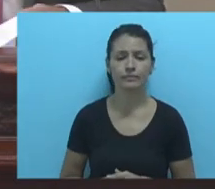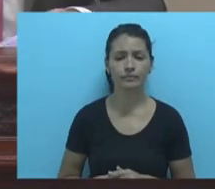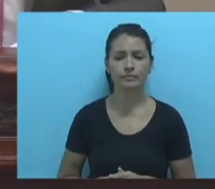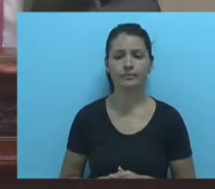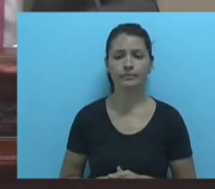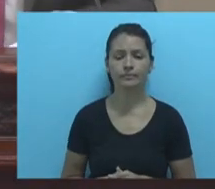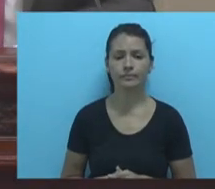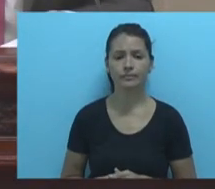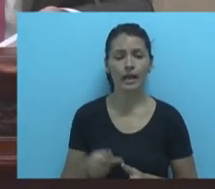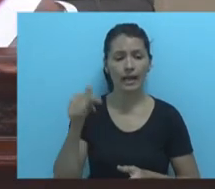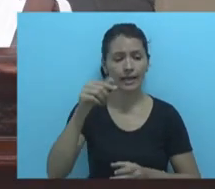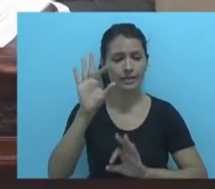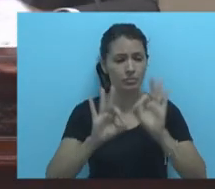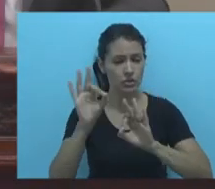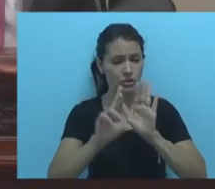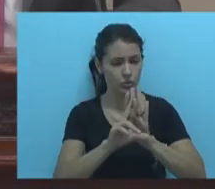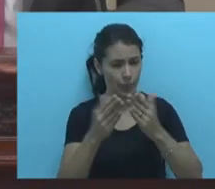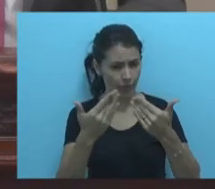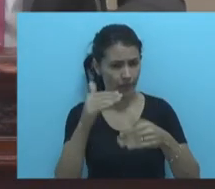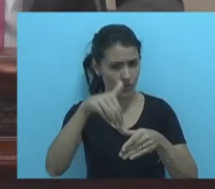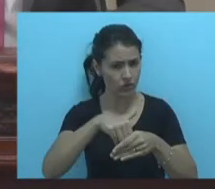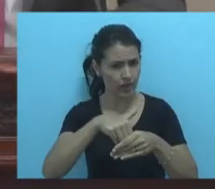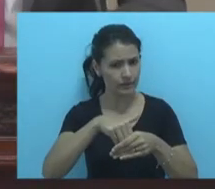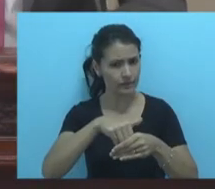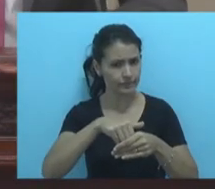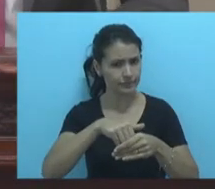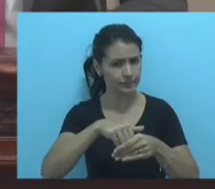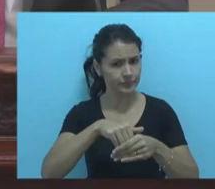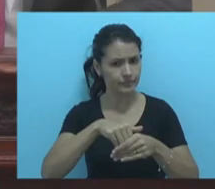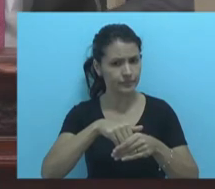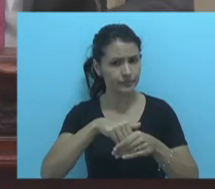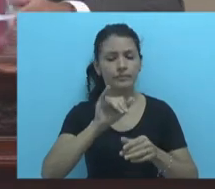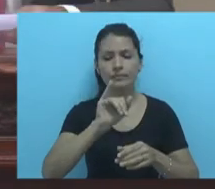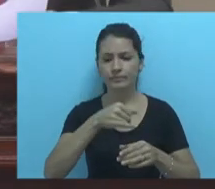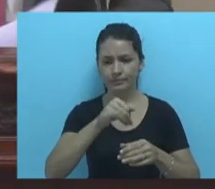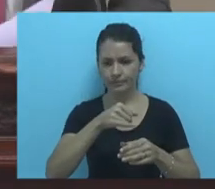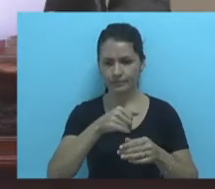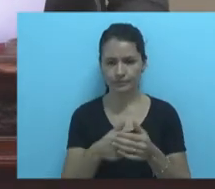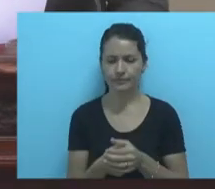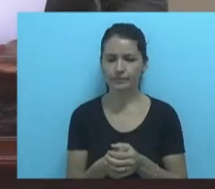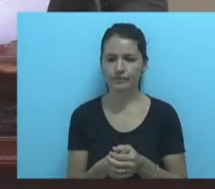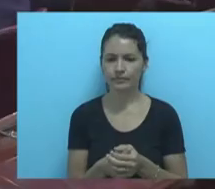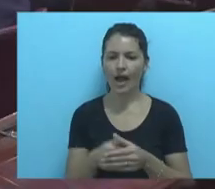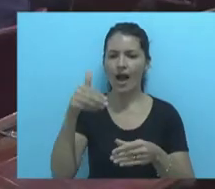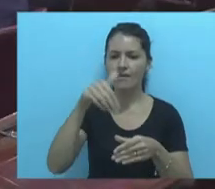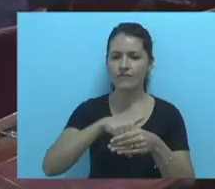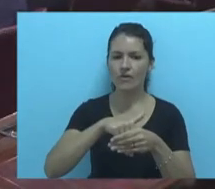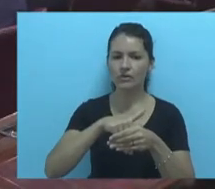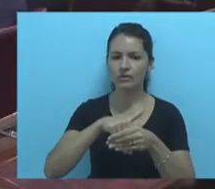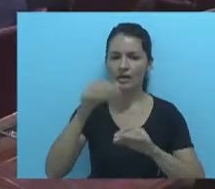a consideración el tratamiento sobre tablas del proyecto de resolución a votación resulta aprobado.